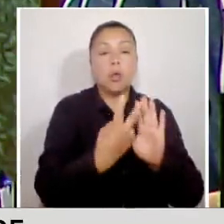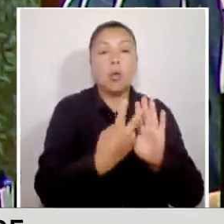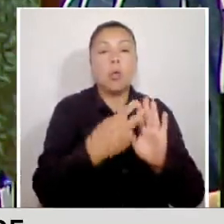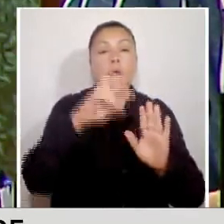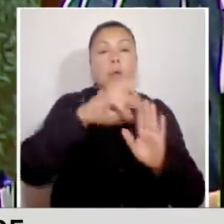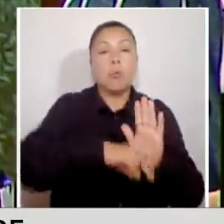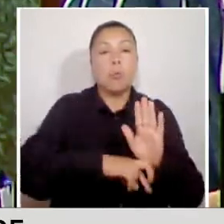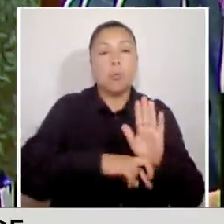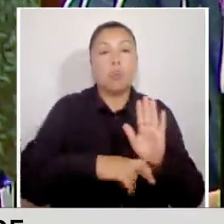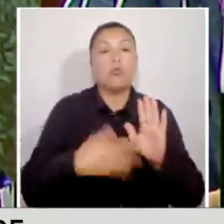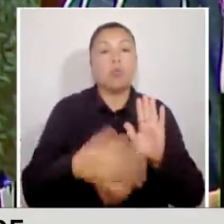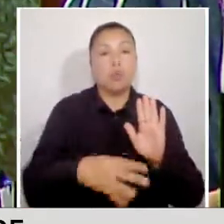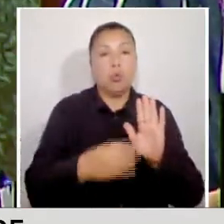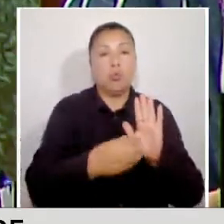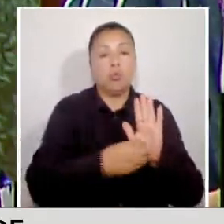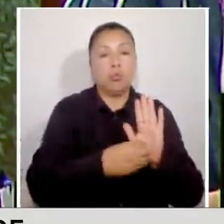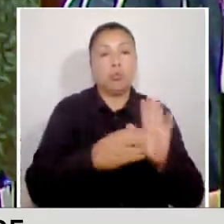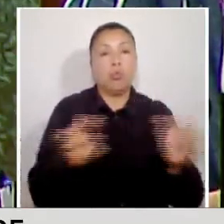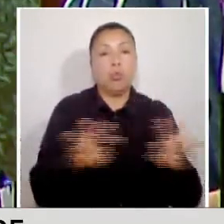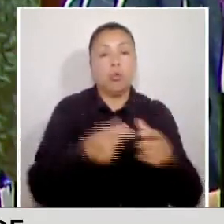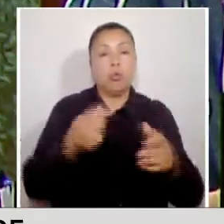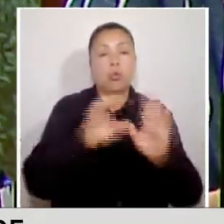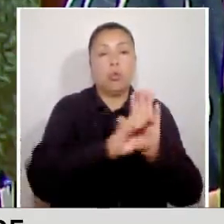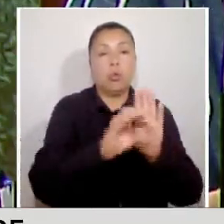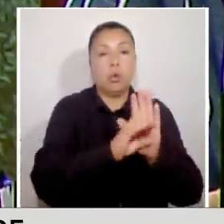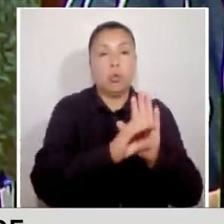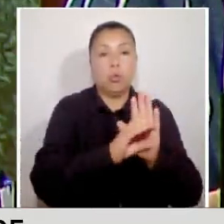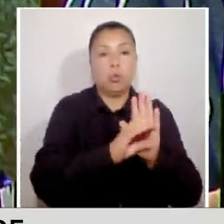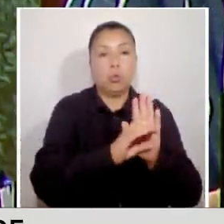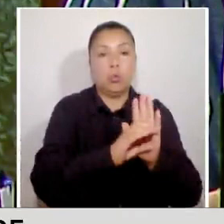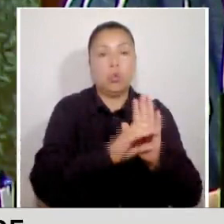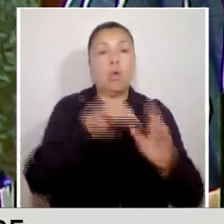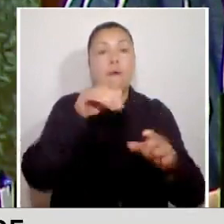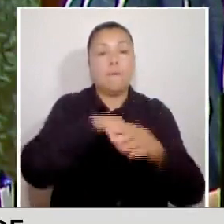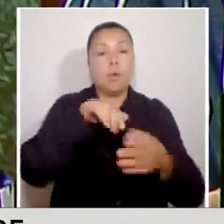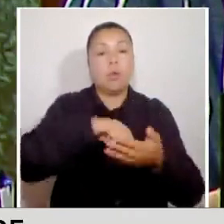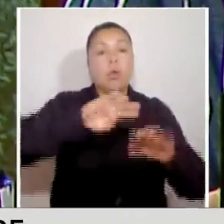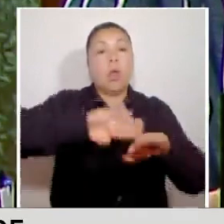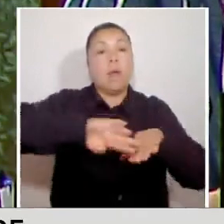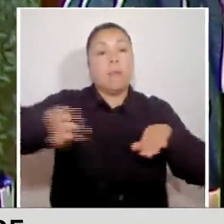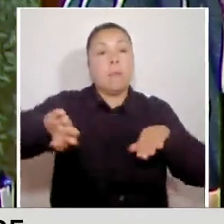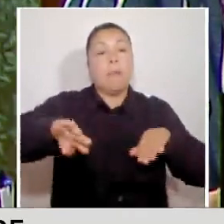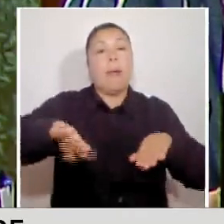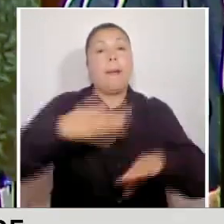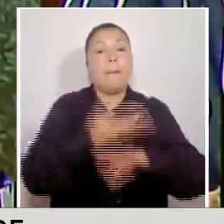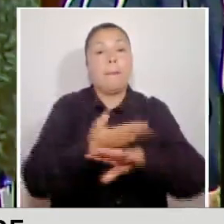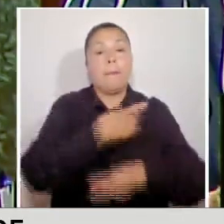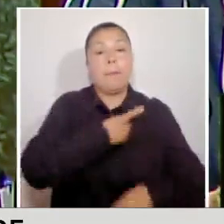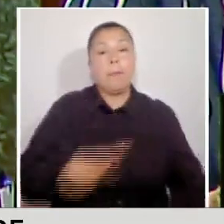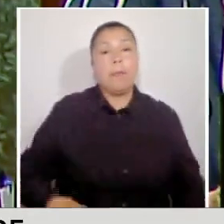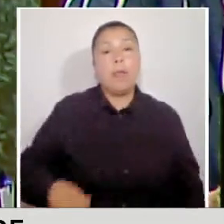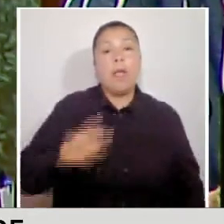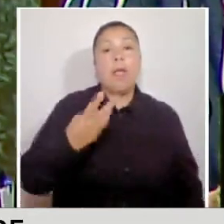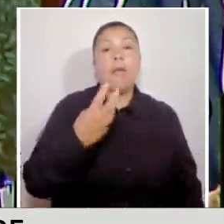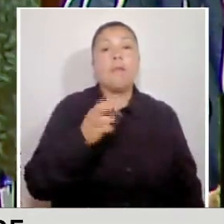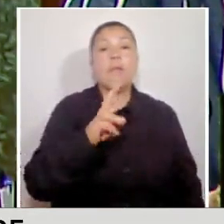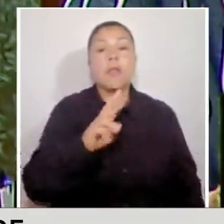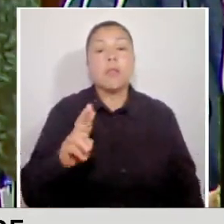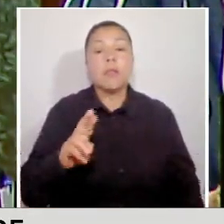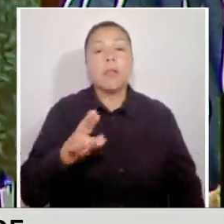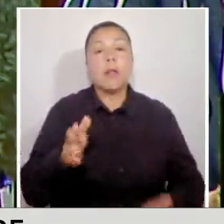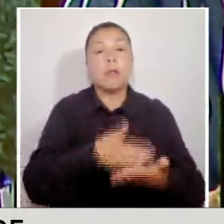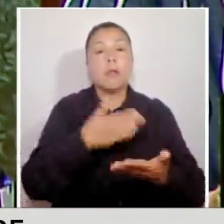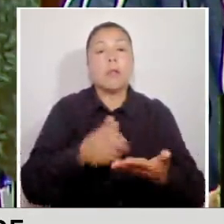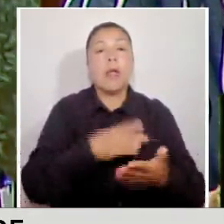los términos propuestos por la comisión de Constitución cuya votación separada ha sido solicitada por el diputado vinter que conta en la página 100